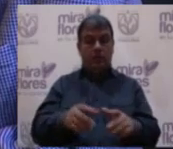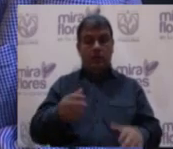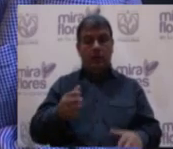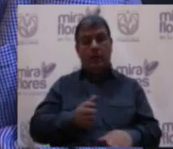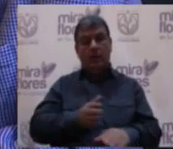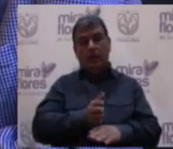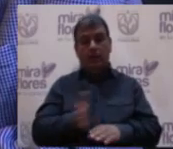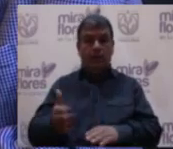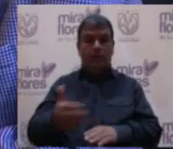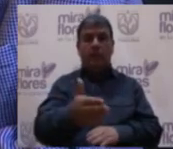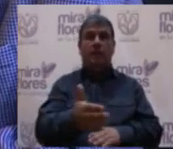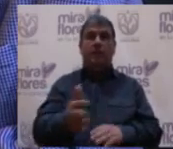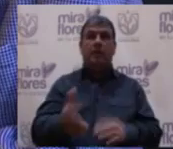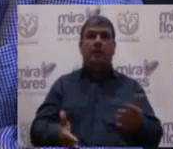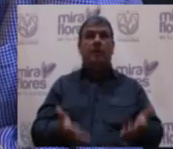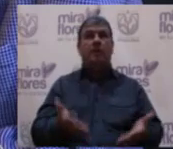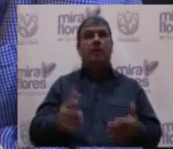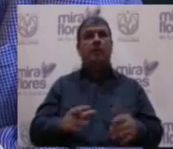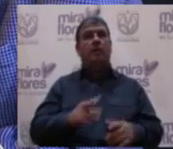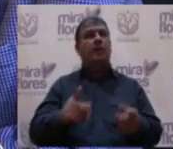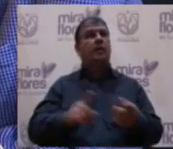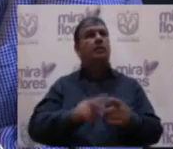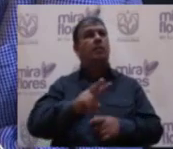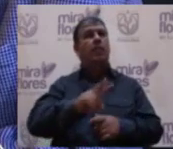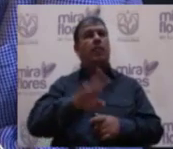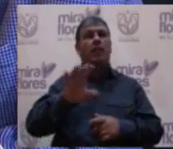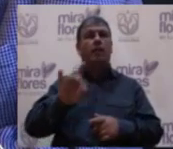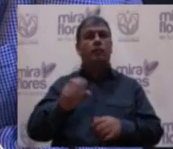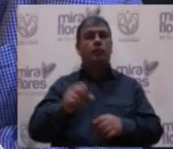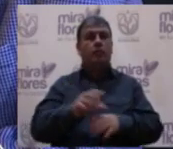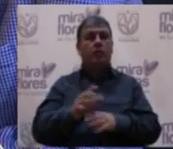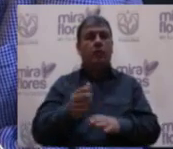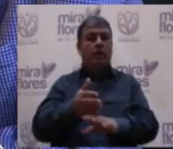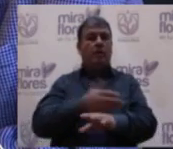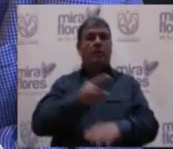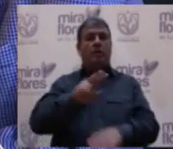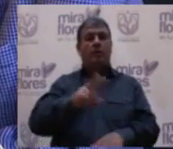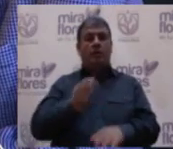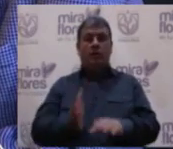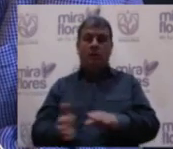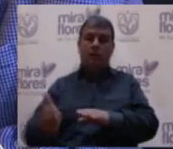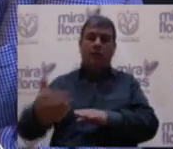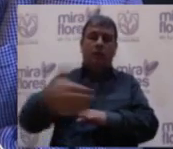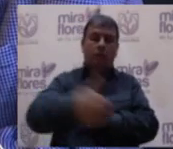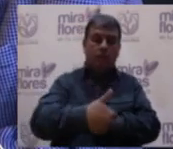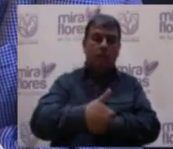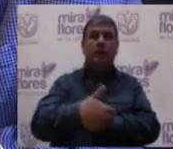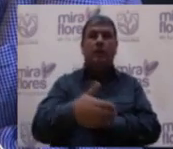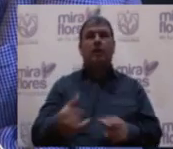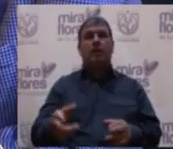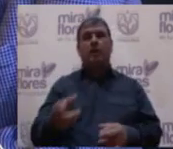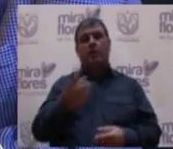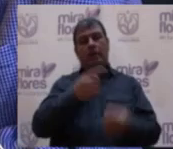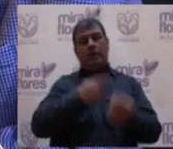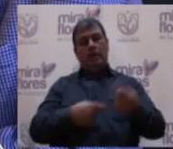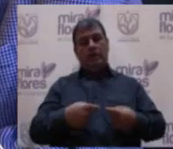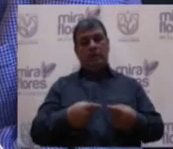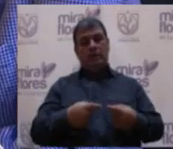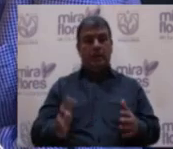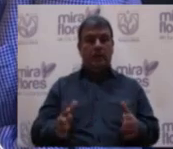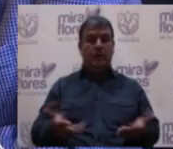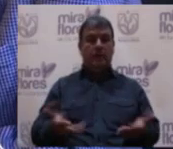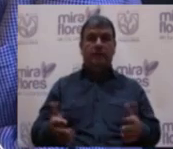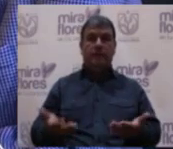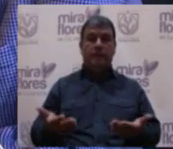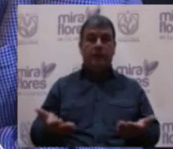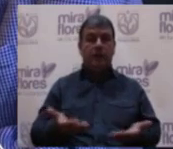irse aproximadamente hasta el 28 de julio o antes del 28 de julio ya vuelta en Wong y regresar hacia el